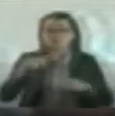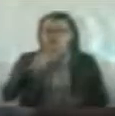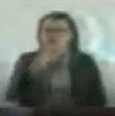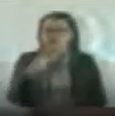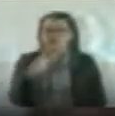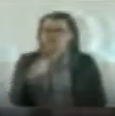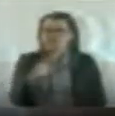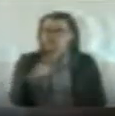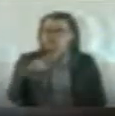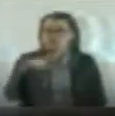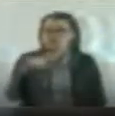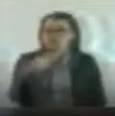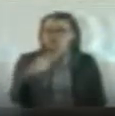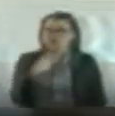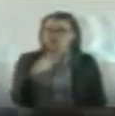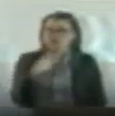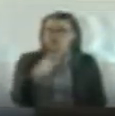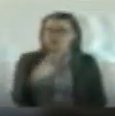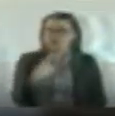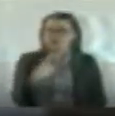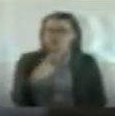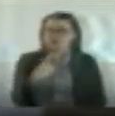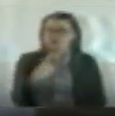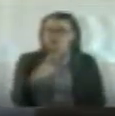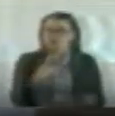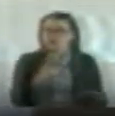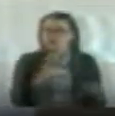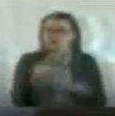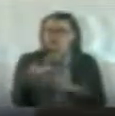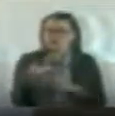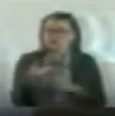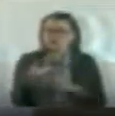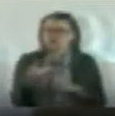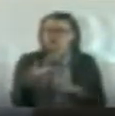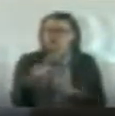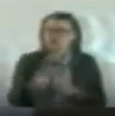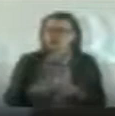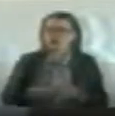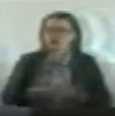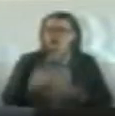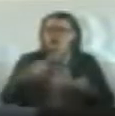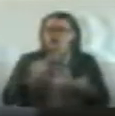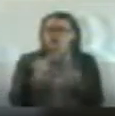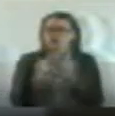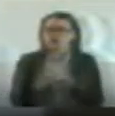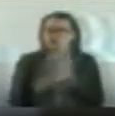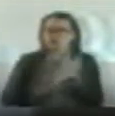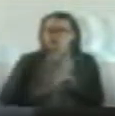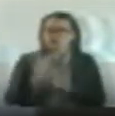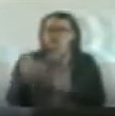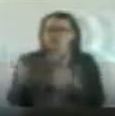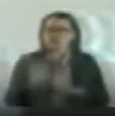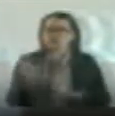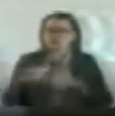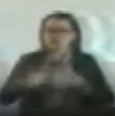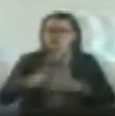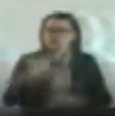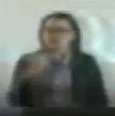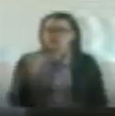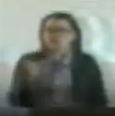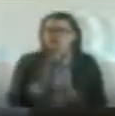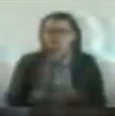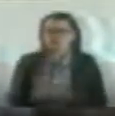Usted ha dicho, y lo quiero citar, que está listo para encabezar grandes cambios para la prosperidad de Venezuela a partir del 20 de